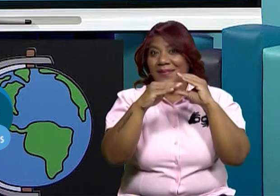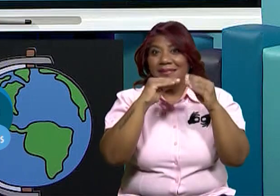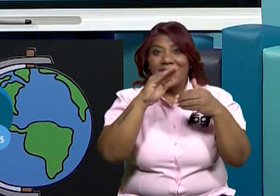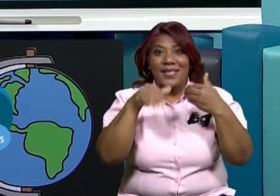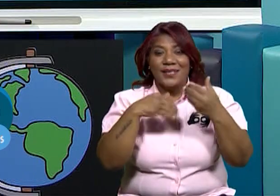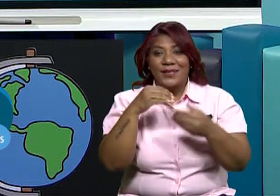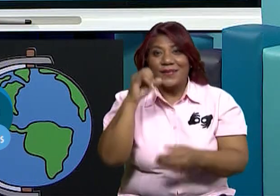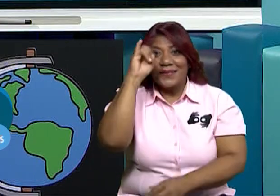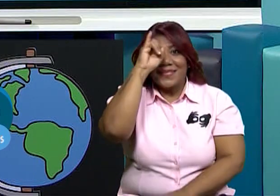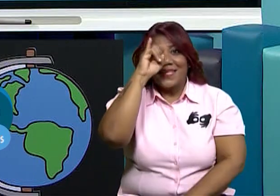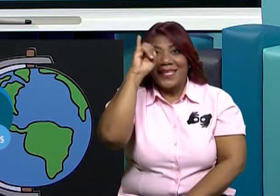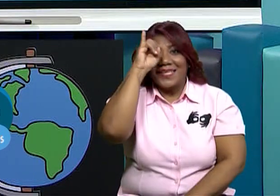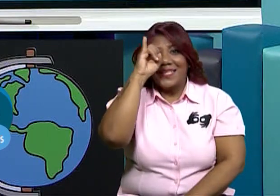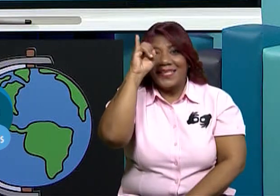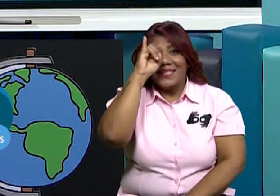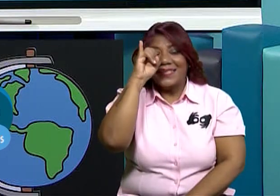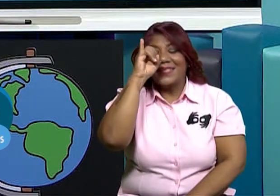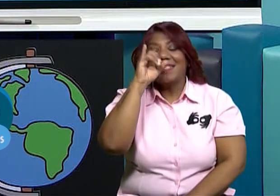Instagram